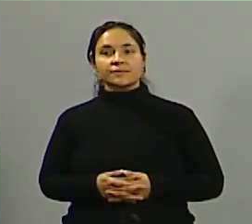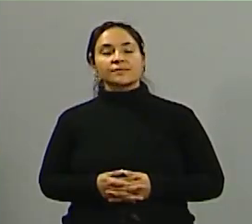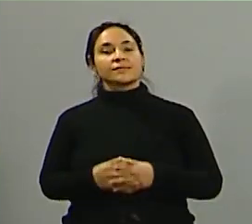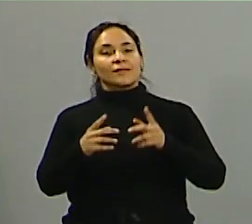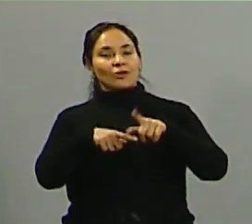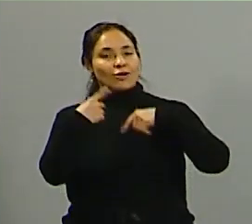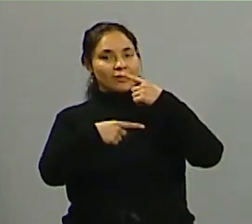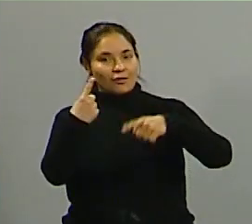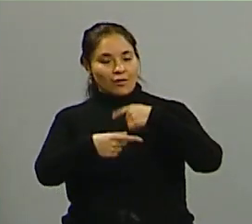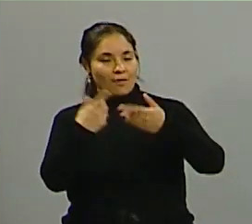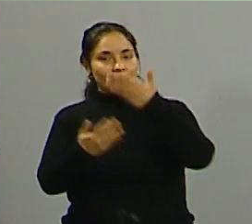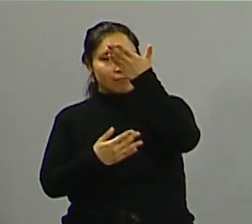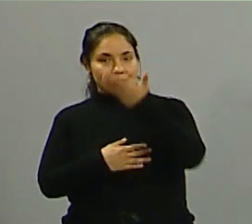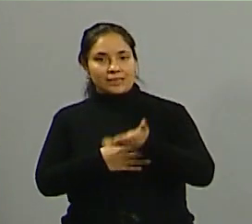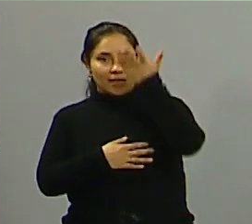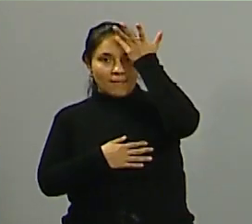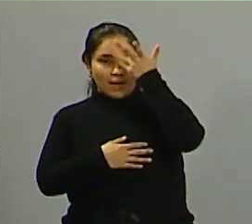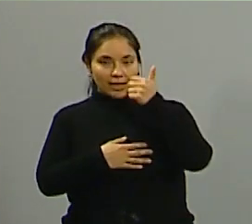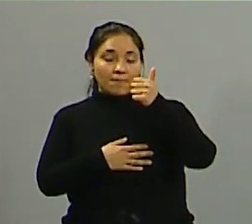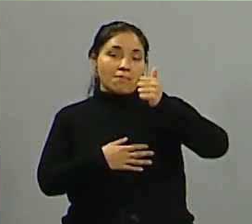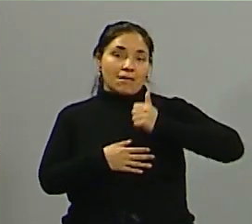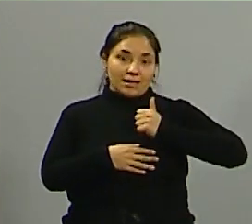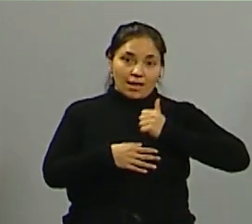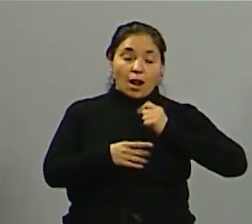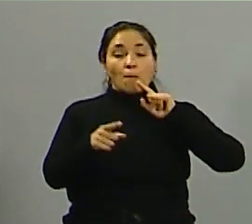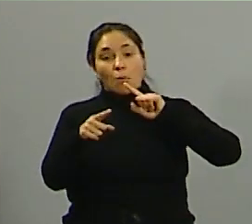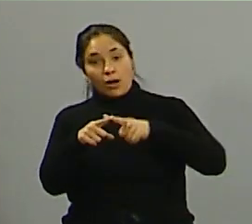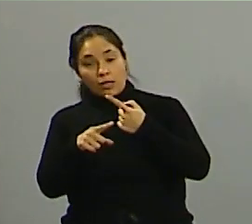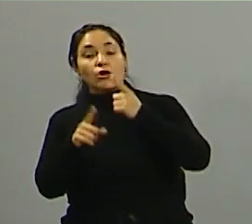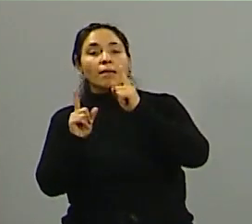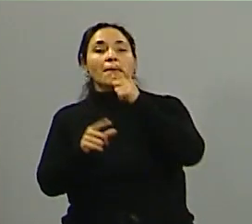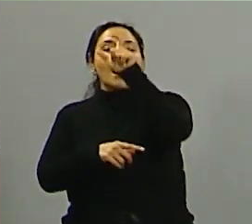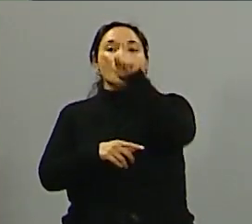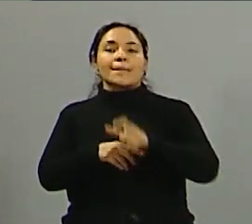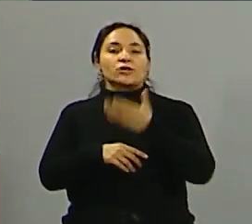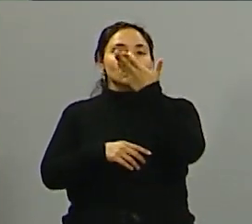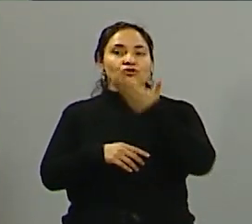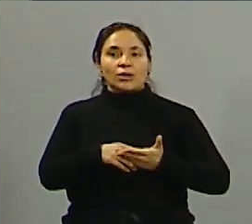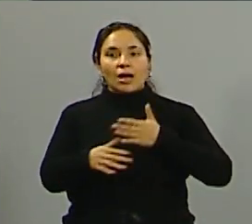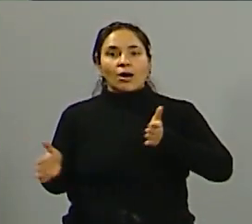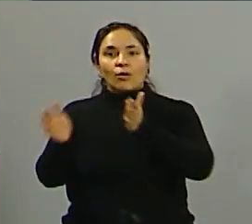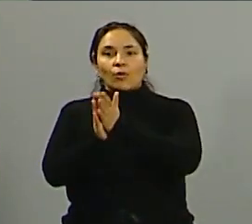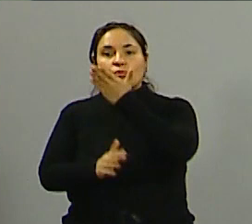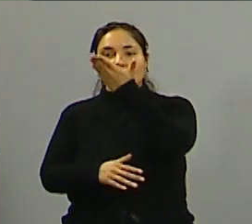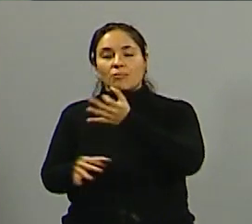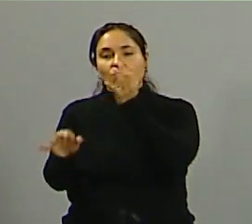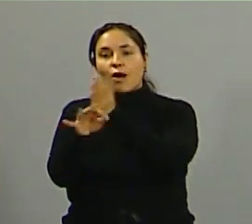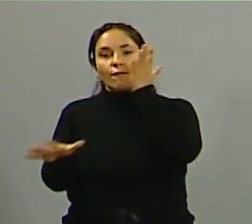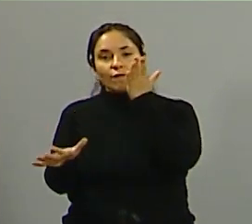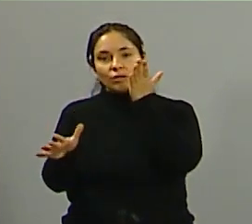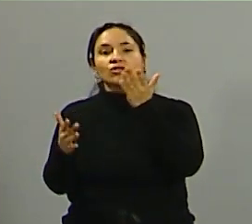Seguimos hablando de San Martín, el militar, el político y el ser humano. Lo hacemos con Roberto Tripolone aquí en Chat Político. Estamos en